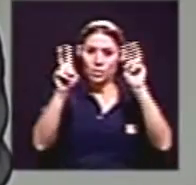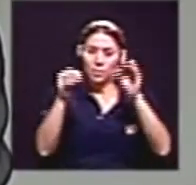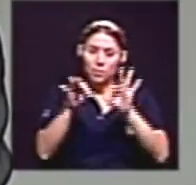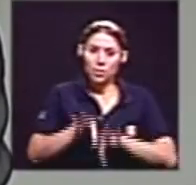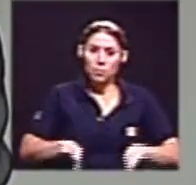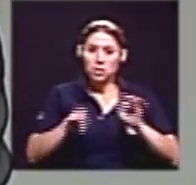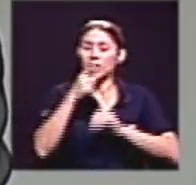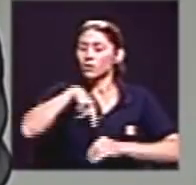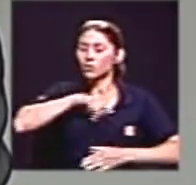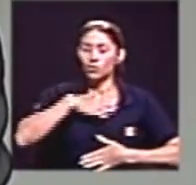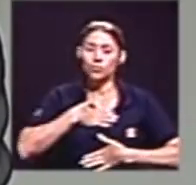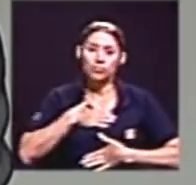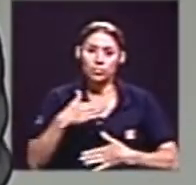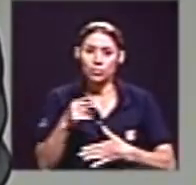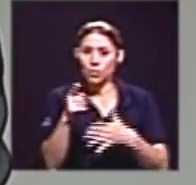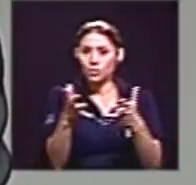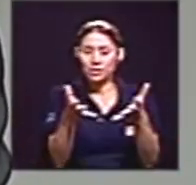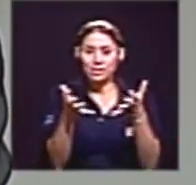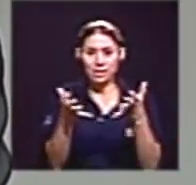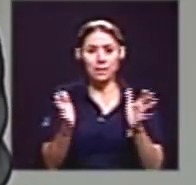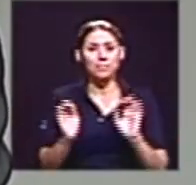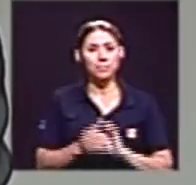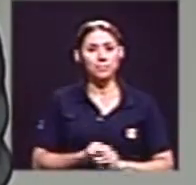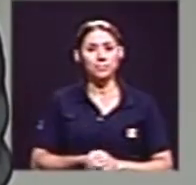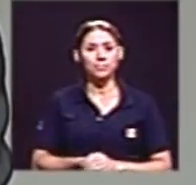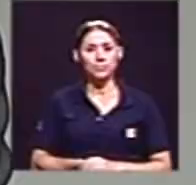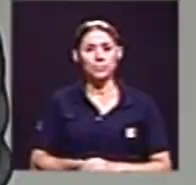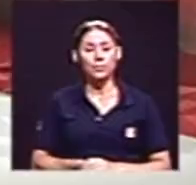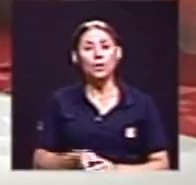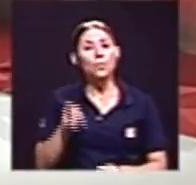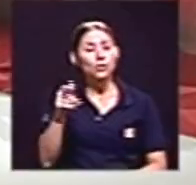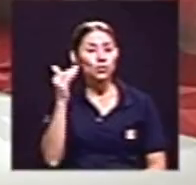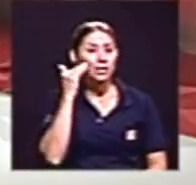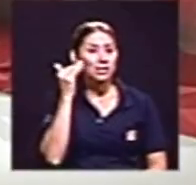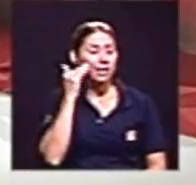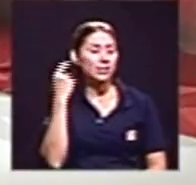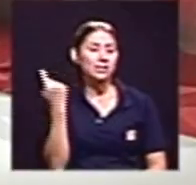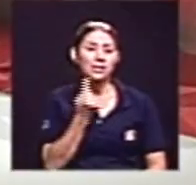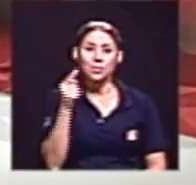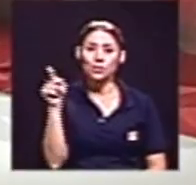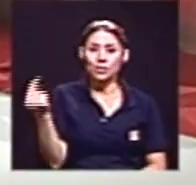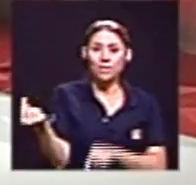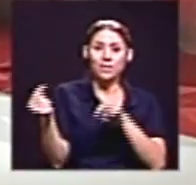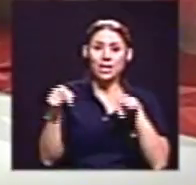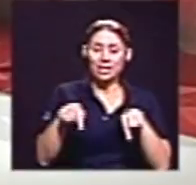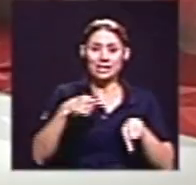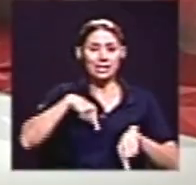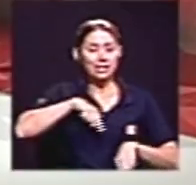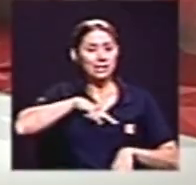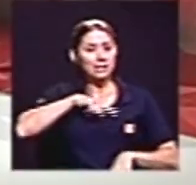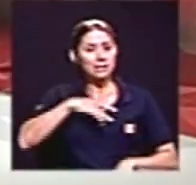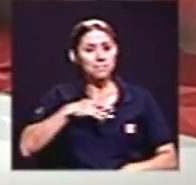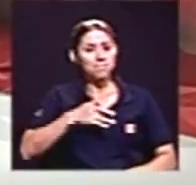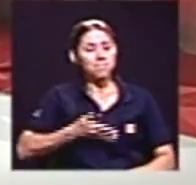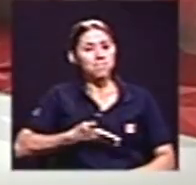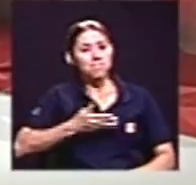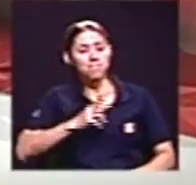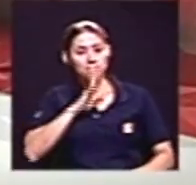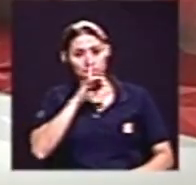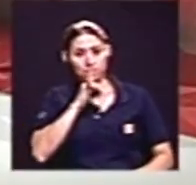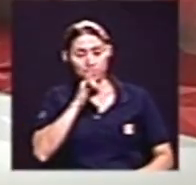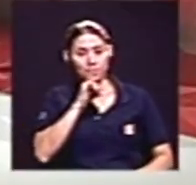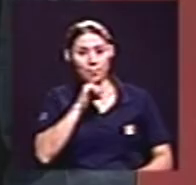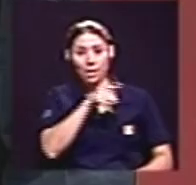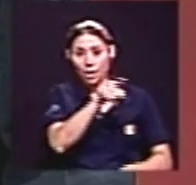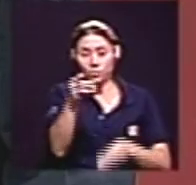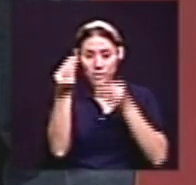seguirlo haciendo cuando ustedes lo consideren oportuno. Pues usted sabe que es un lujo siempre tenerlo aquí. Le contamos a las amigas y amigos lo que